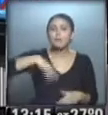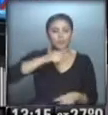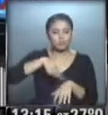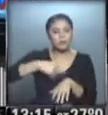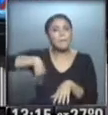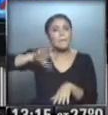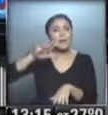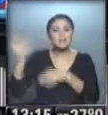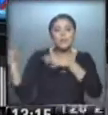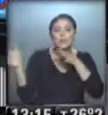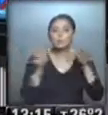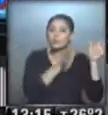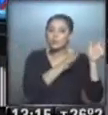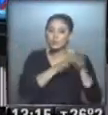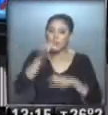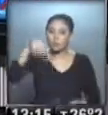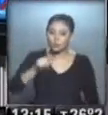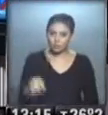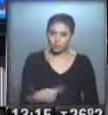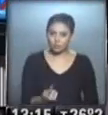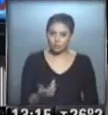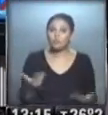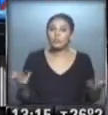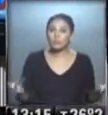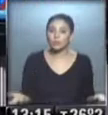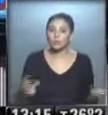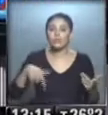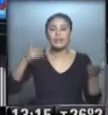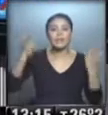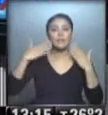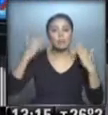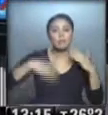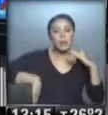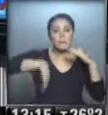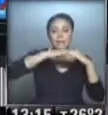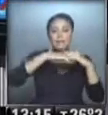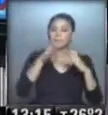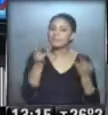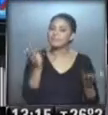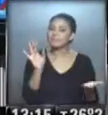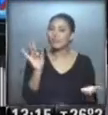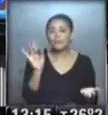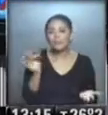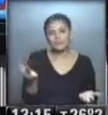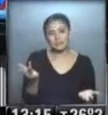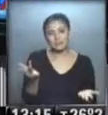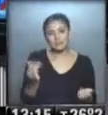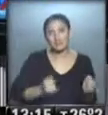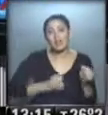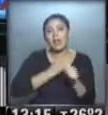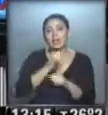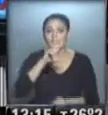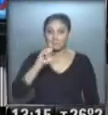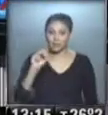hora que está soplando viento del sector sur. Por lo tanto, la temperatura máxima difícilmente llegue incluso a